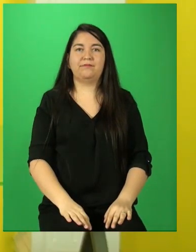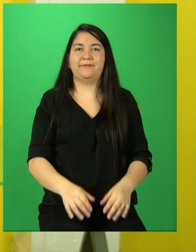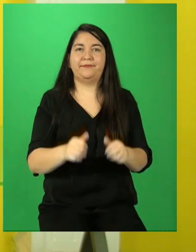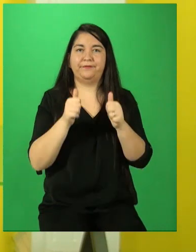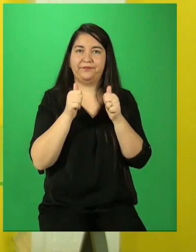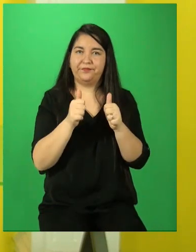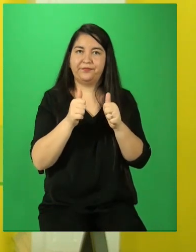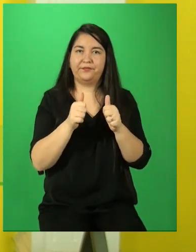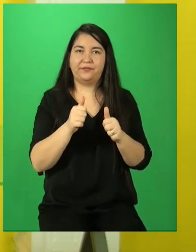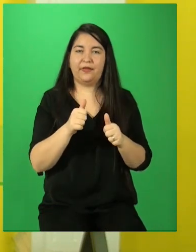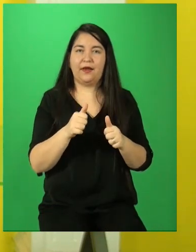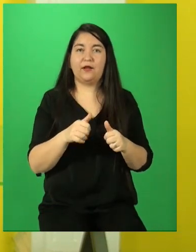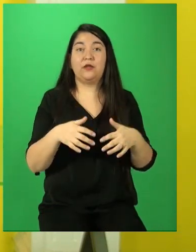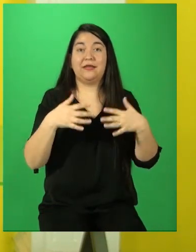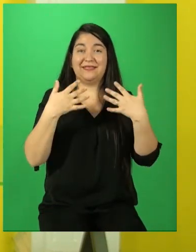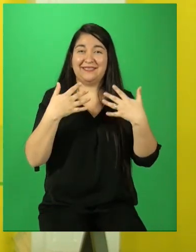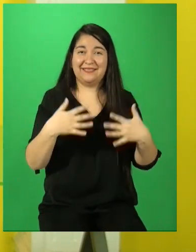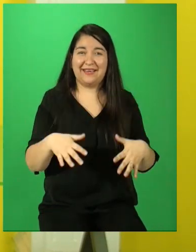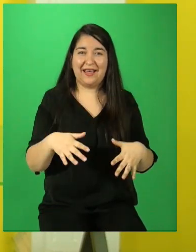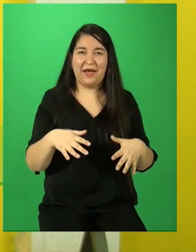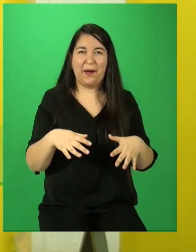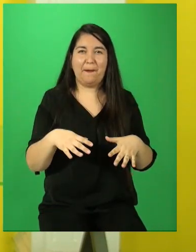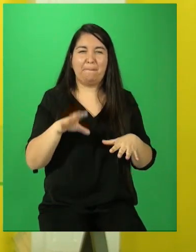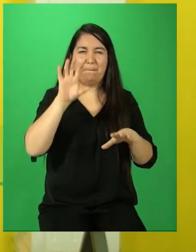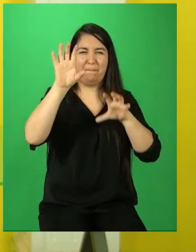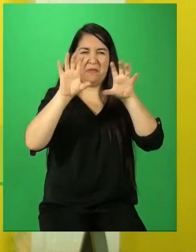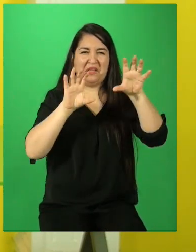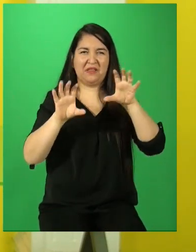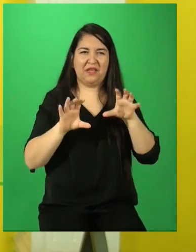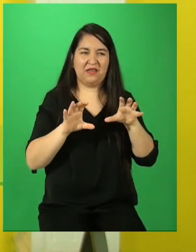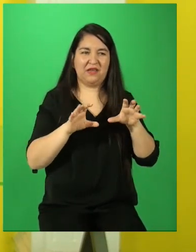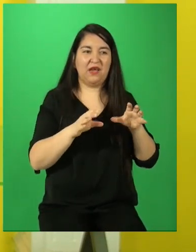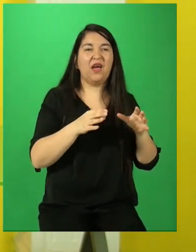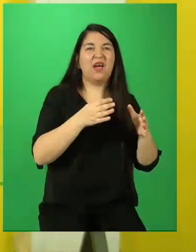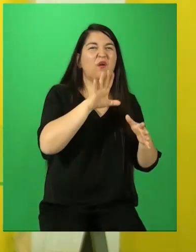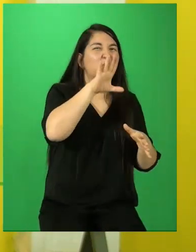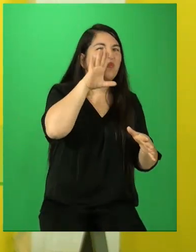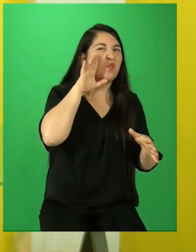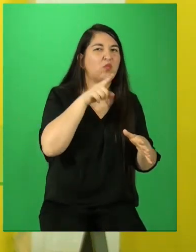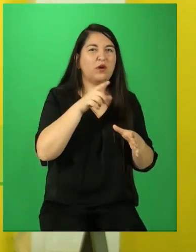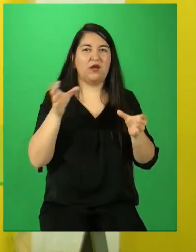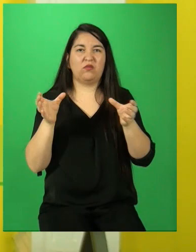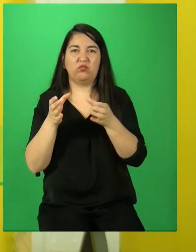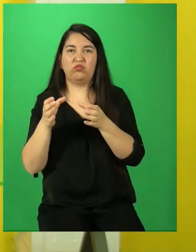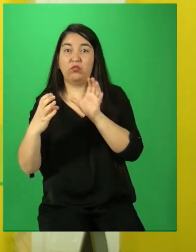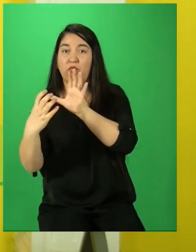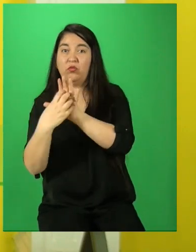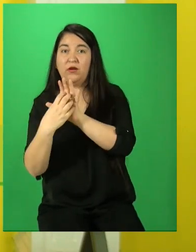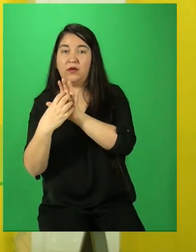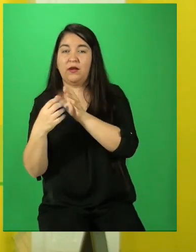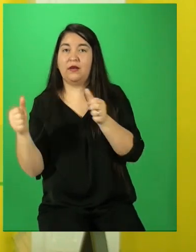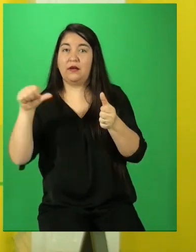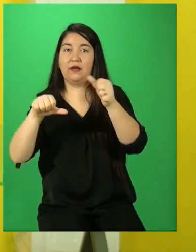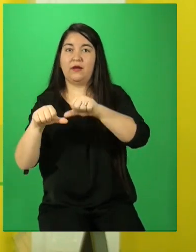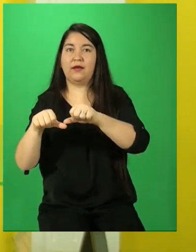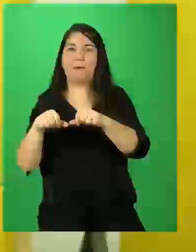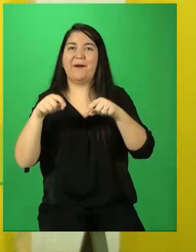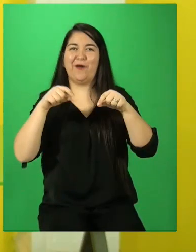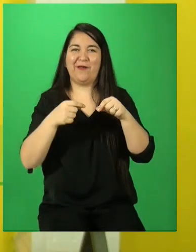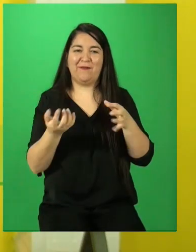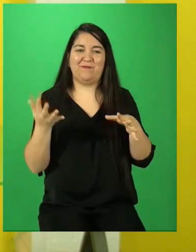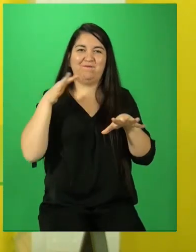Bien. Ya hemos visto entonces materia, sustancias puras, elementos y compuestos. Ahora vamos a ver las